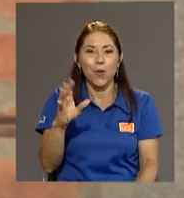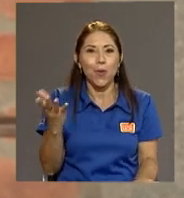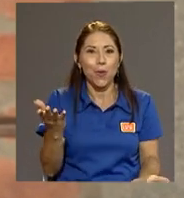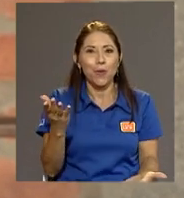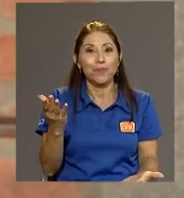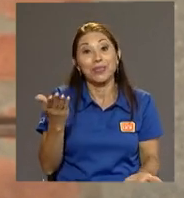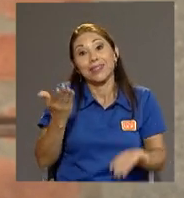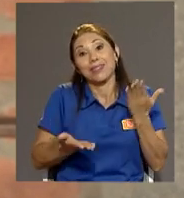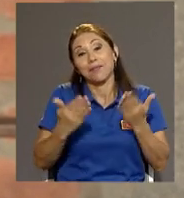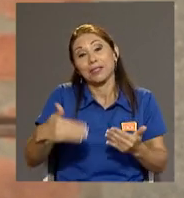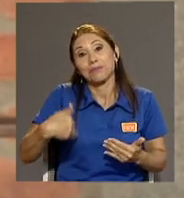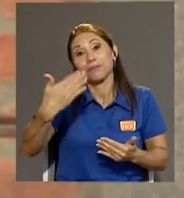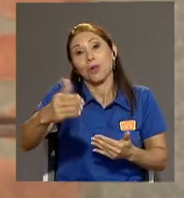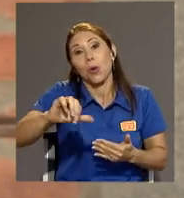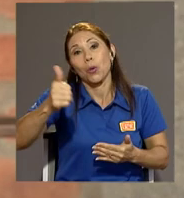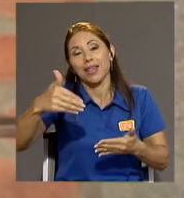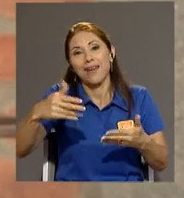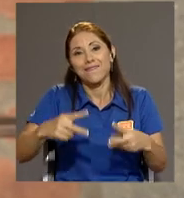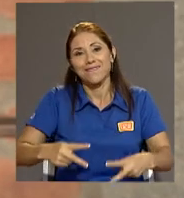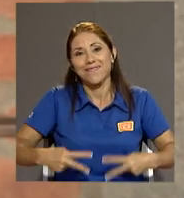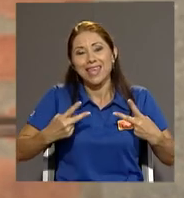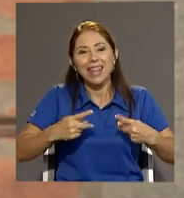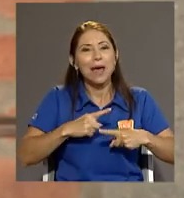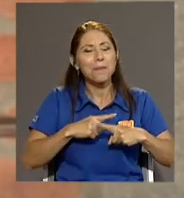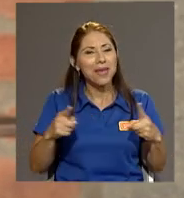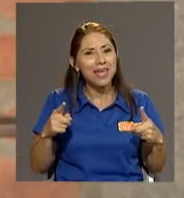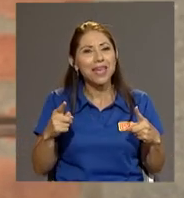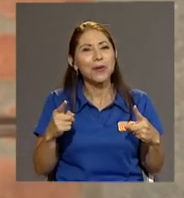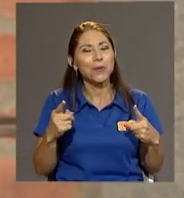será en otra vida, pero suena tan